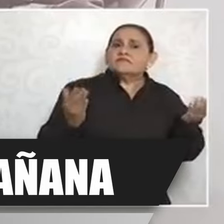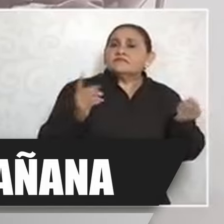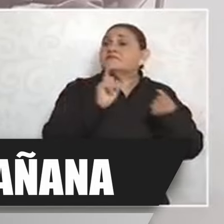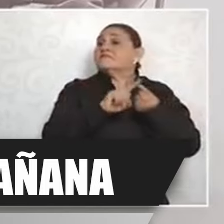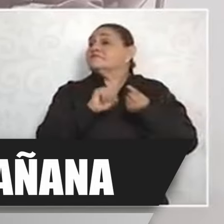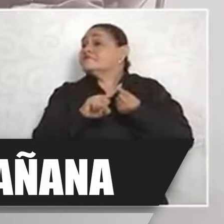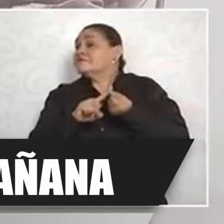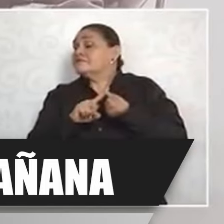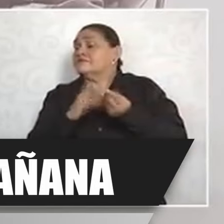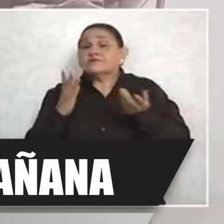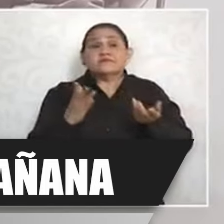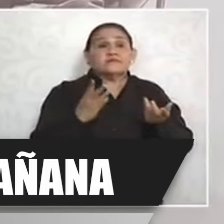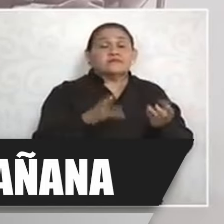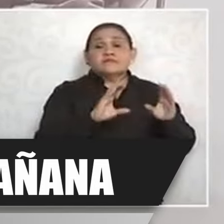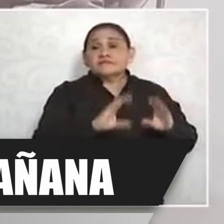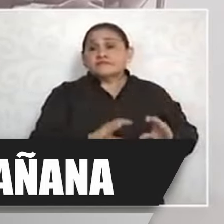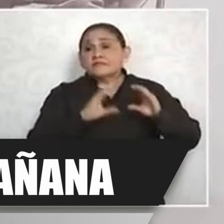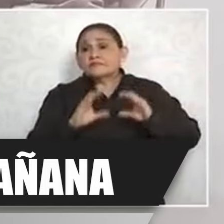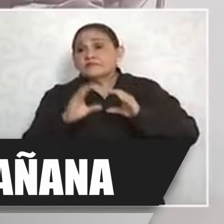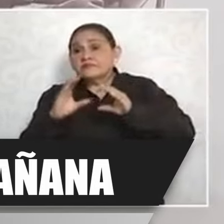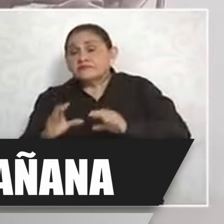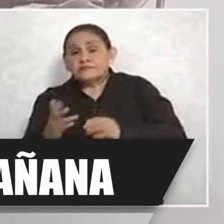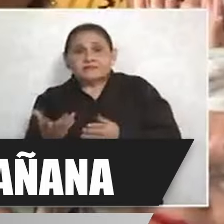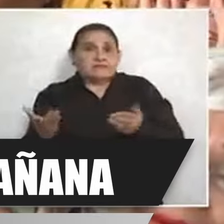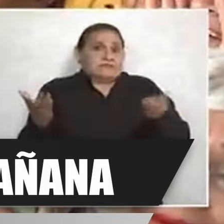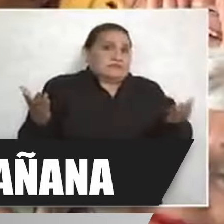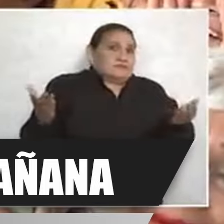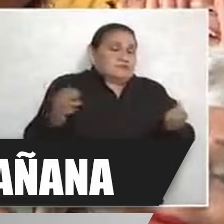¿Quiénes somos las que cuidamos hasta los maridos?